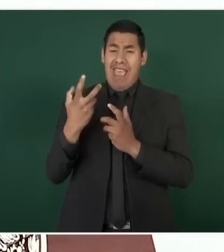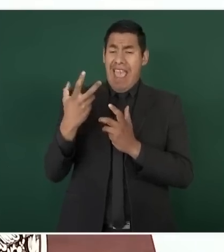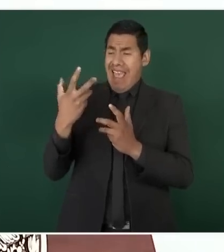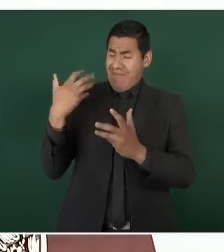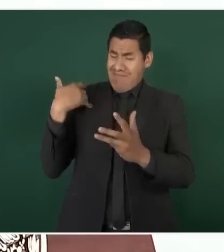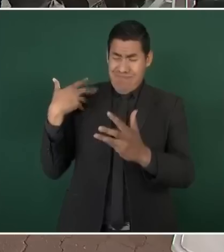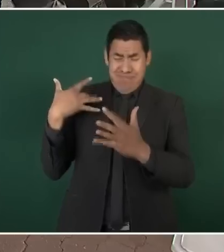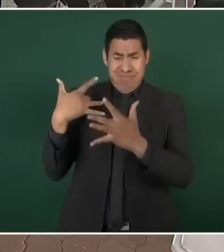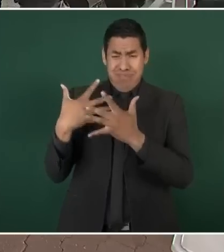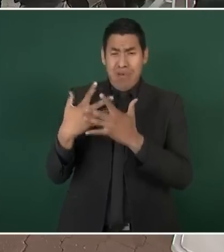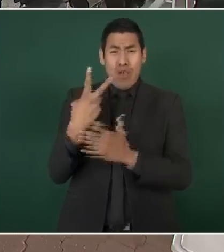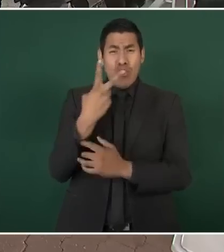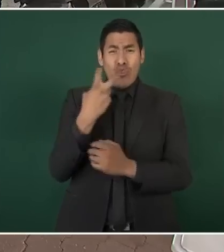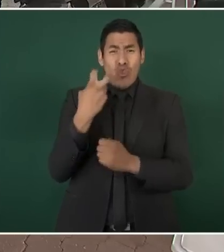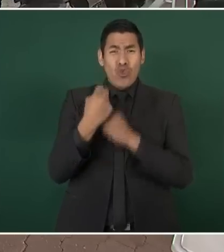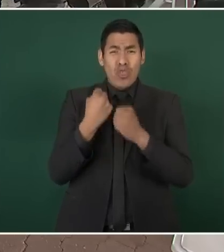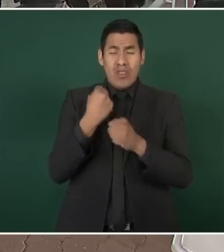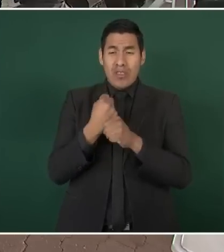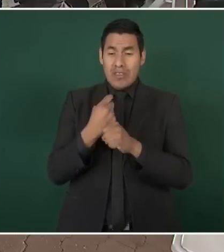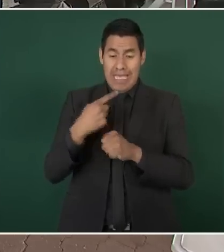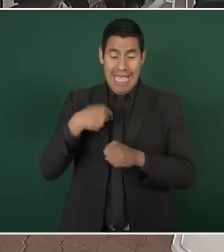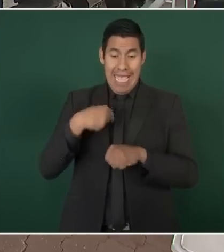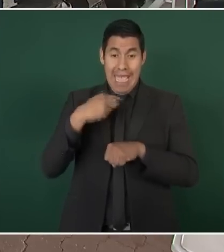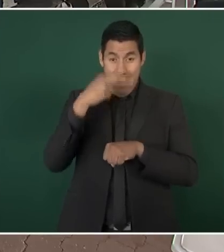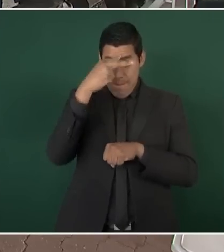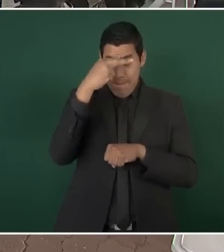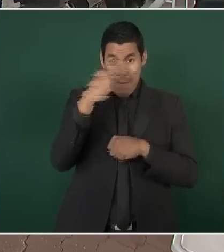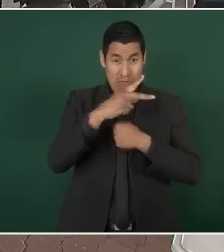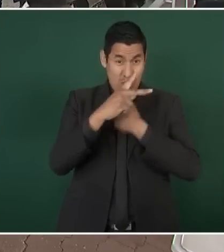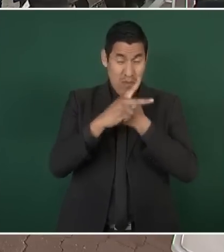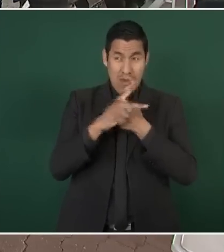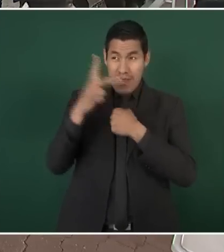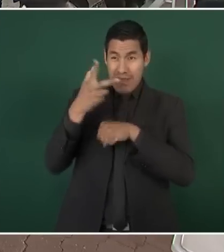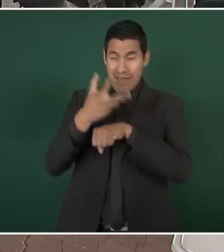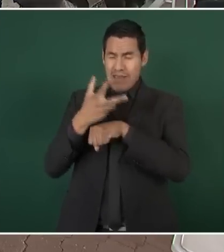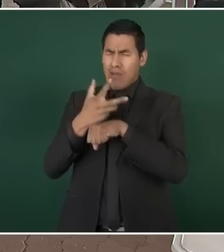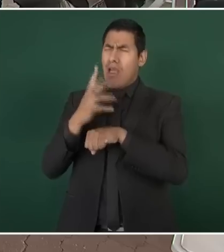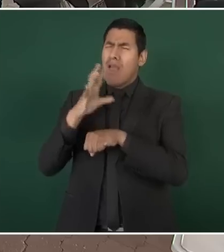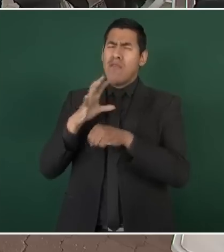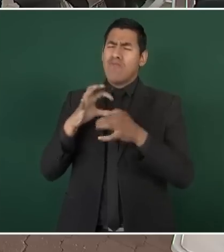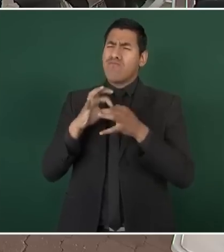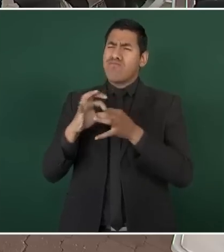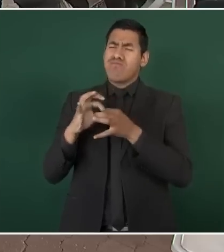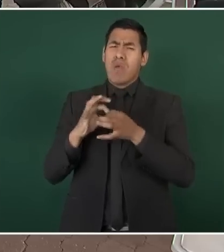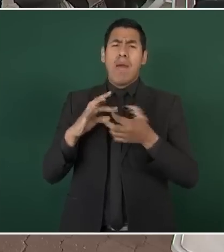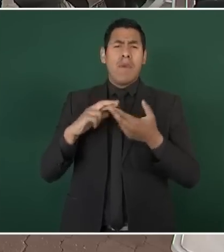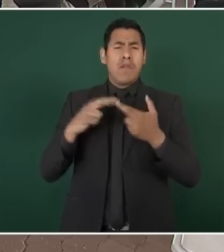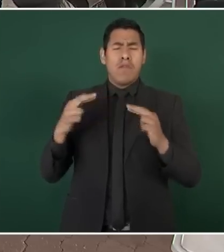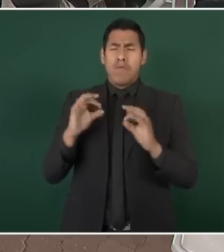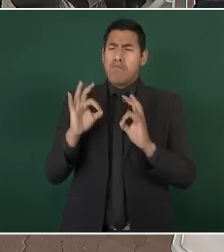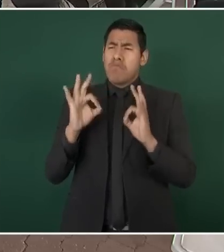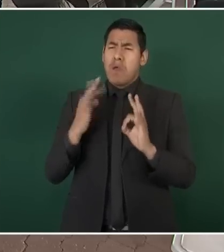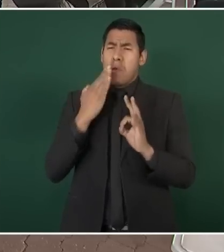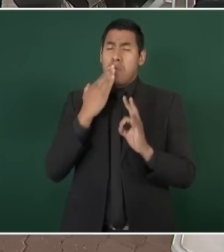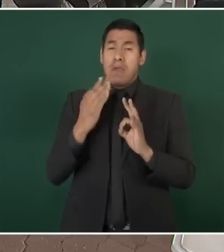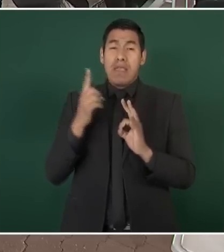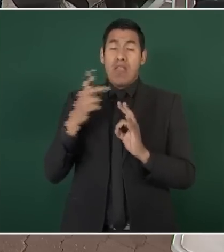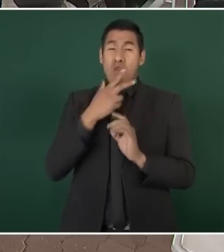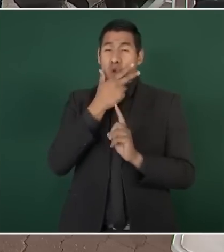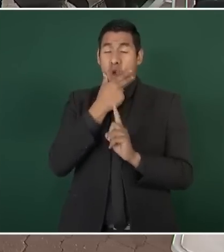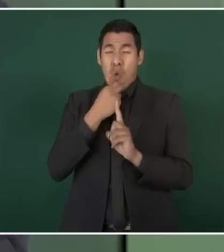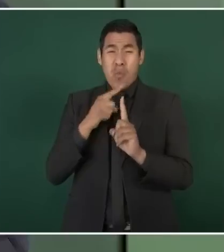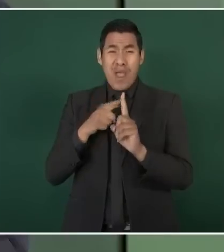años de relaciones diplomáticas entre nuestros países. No ha